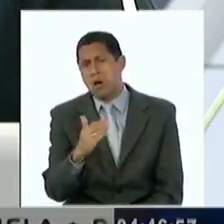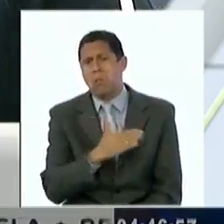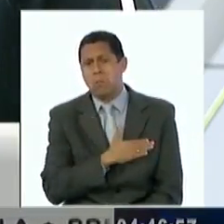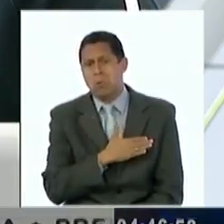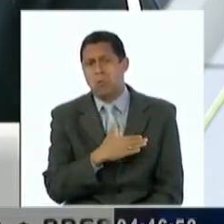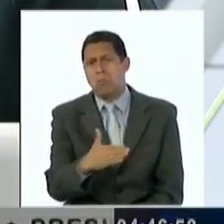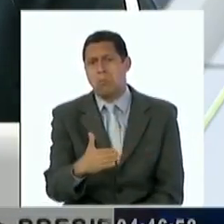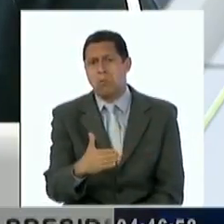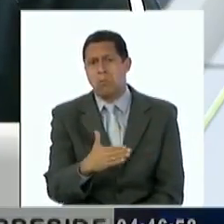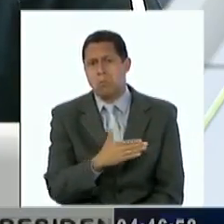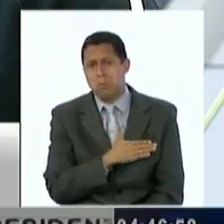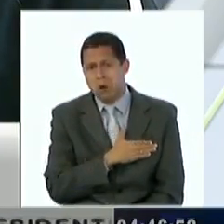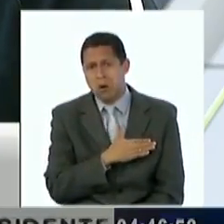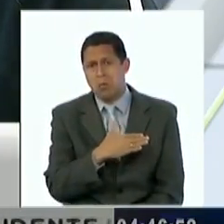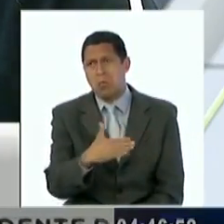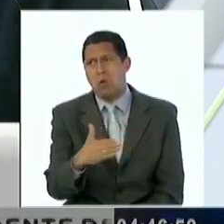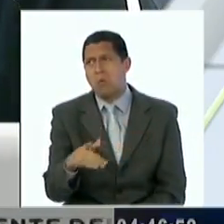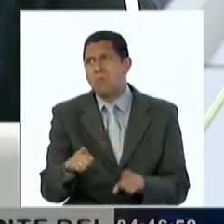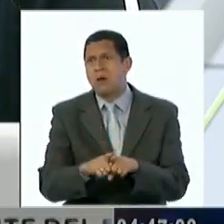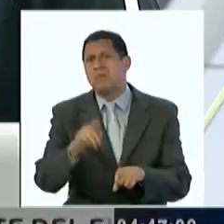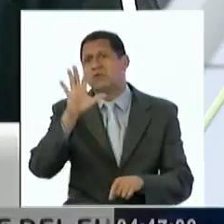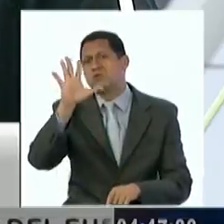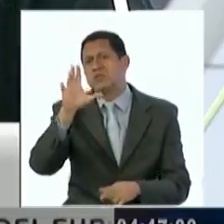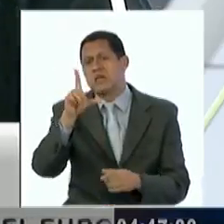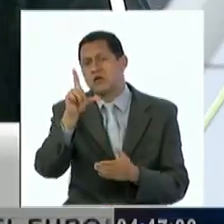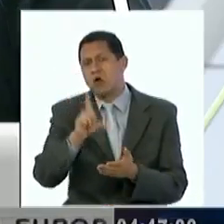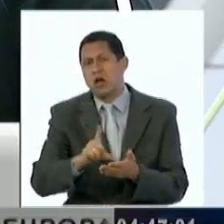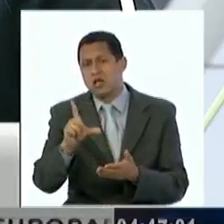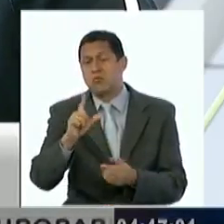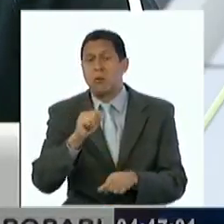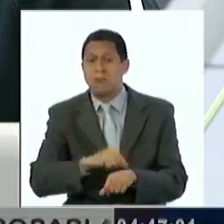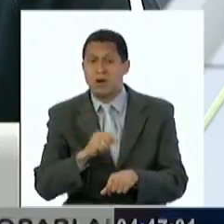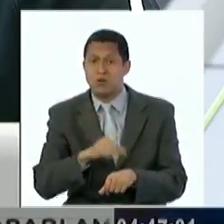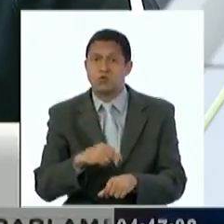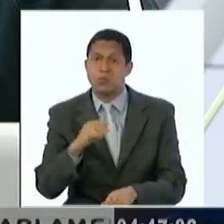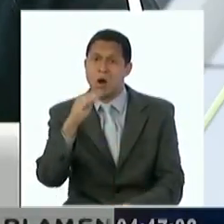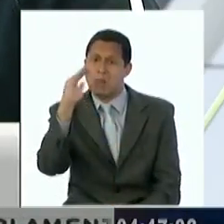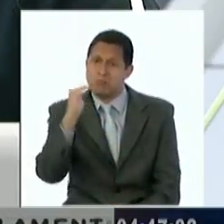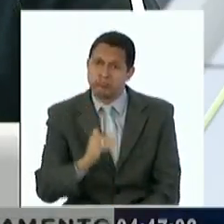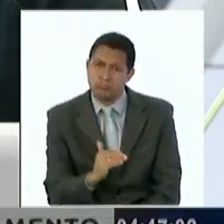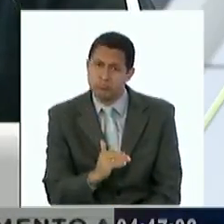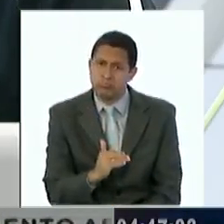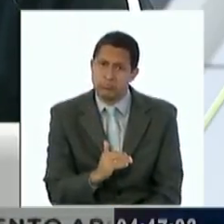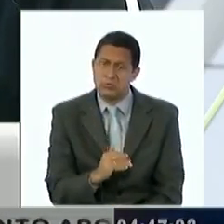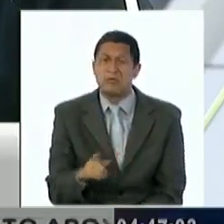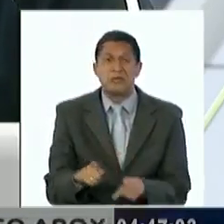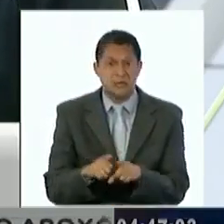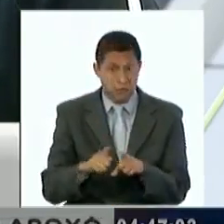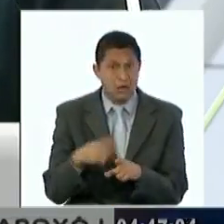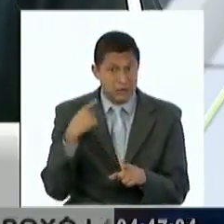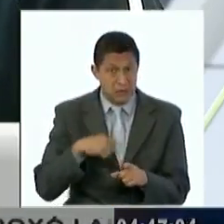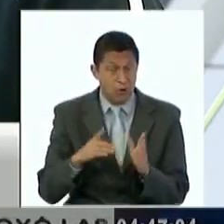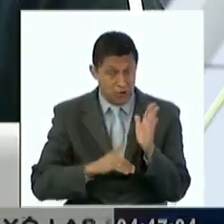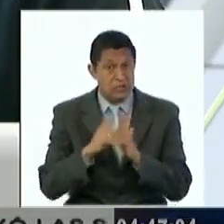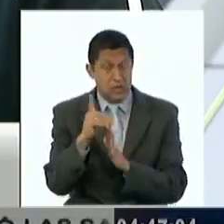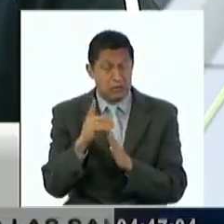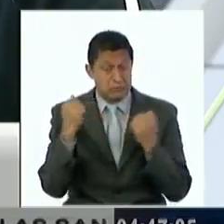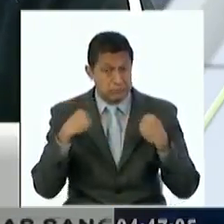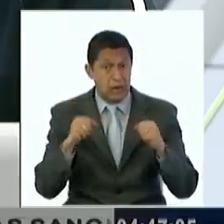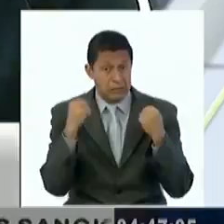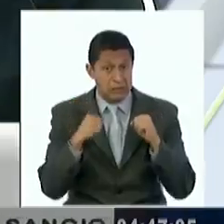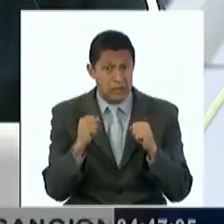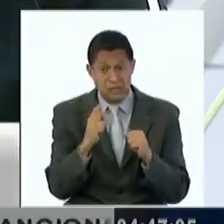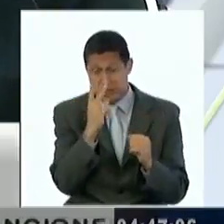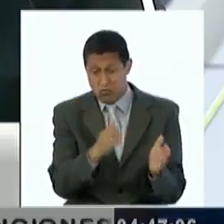las de 100 no y cómo tiene que manejar los mismos 5 litros por minuto obviamente baja la frecuencia cardíaca entonces eso hay que desarrollarlo en ese segundo